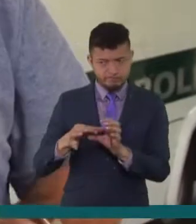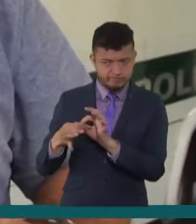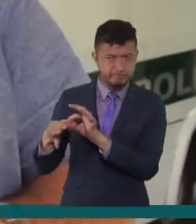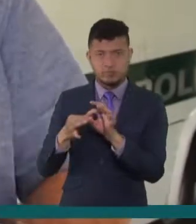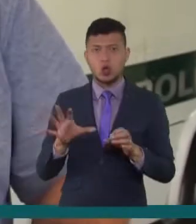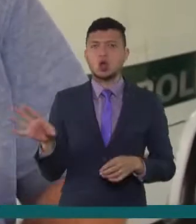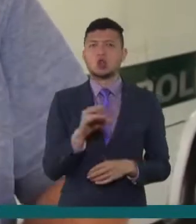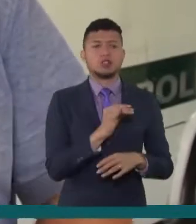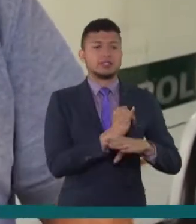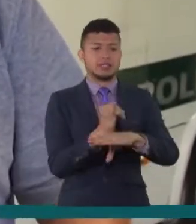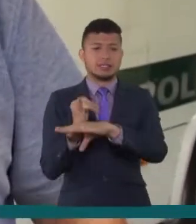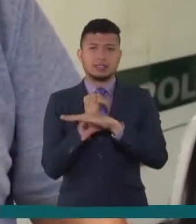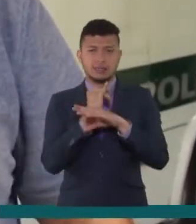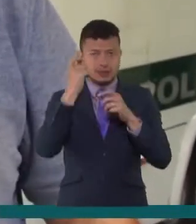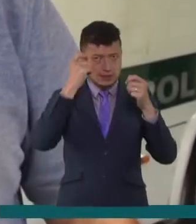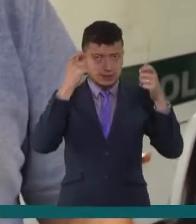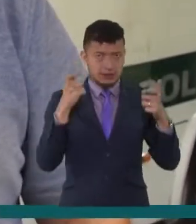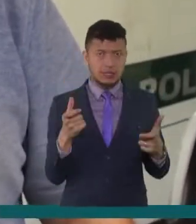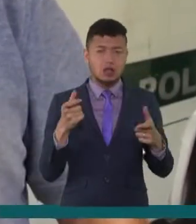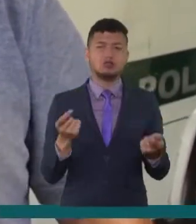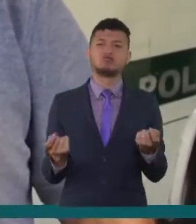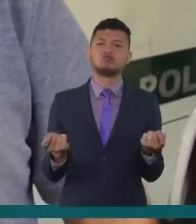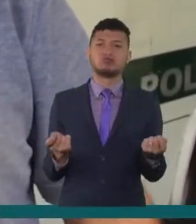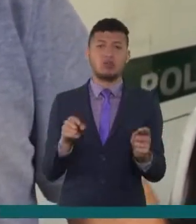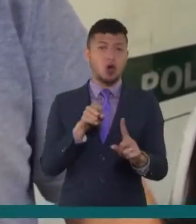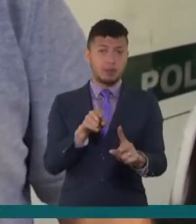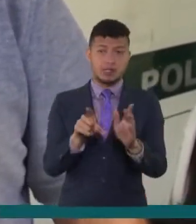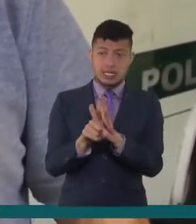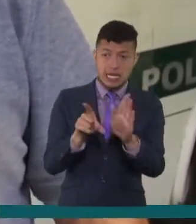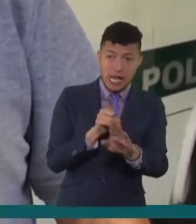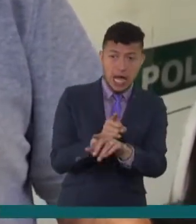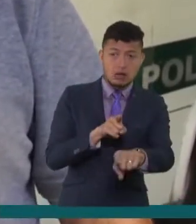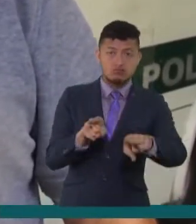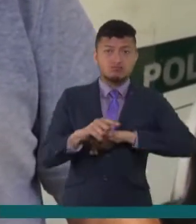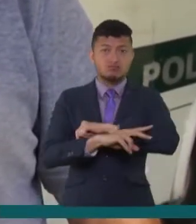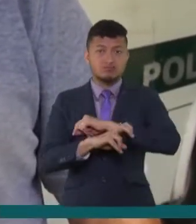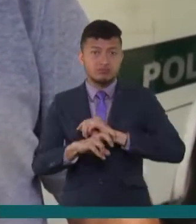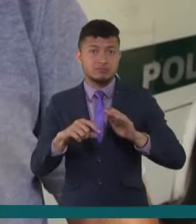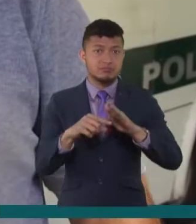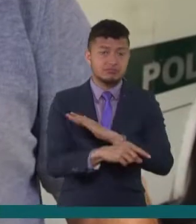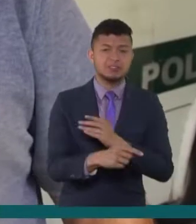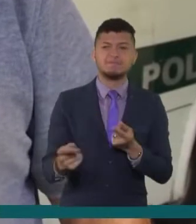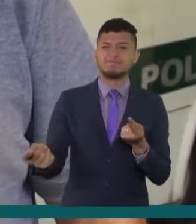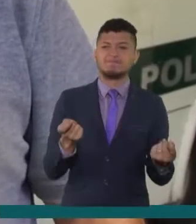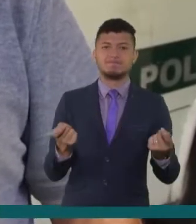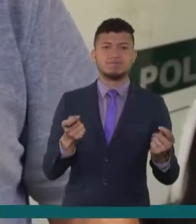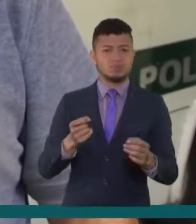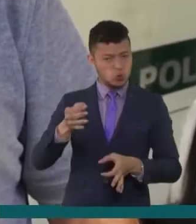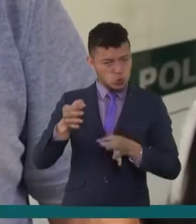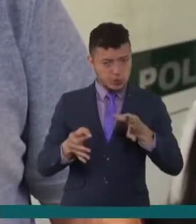trabajando articuladamente con todas las instituciones del Estado para reducir la delincuencia en esta ciudad y